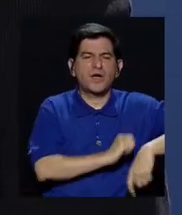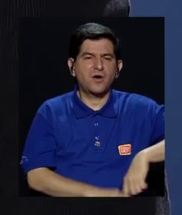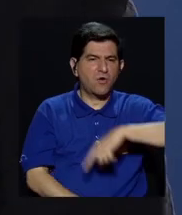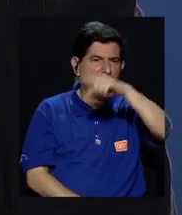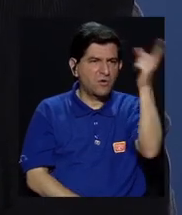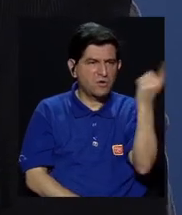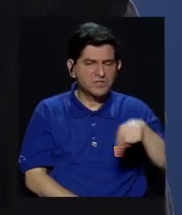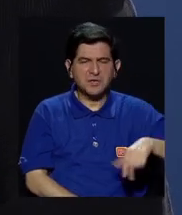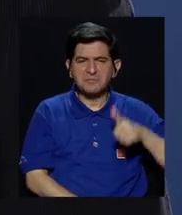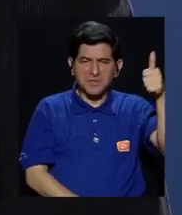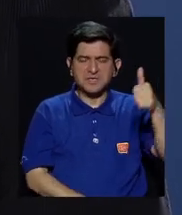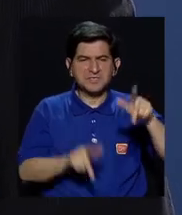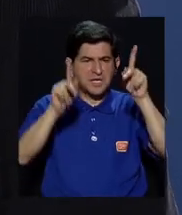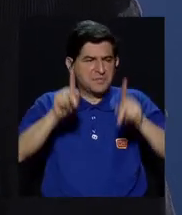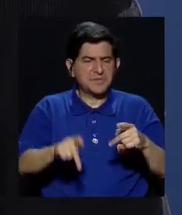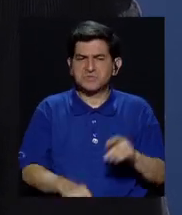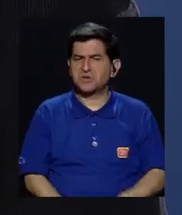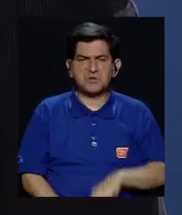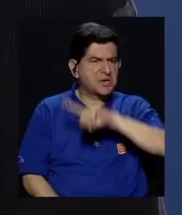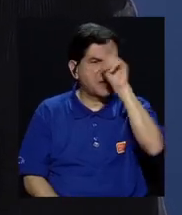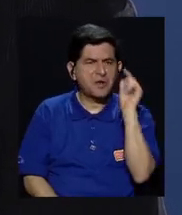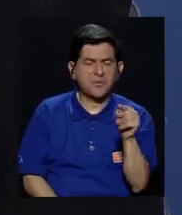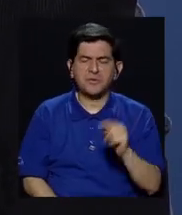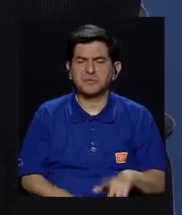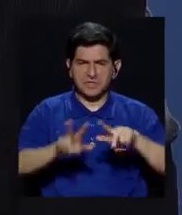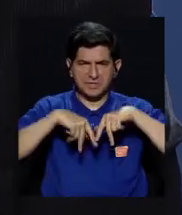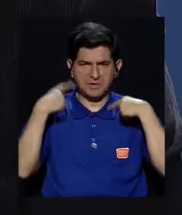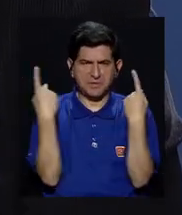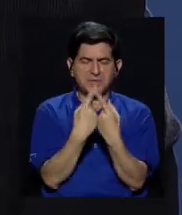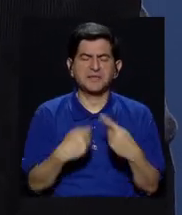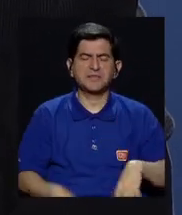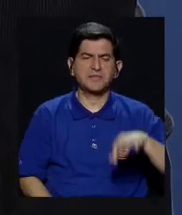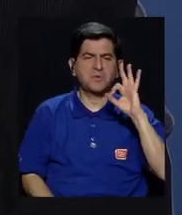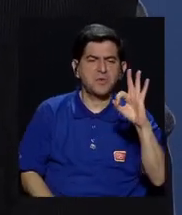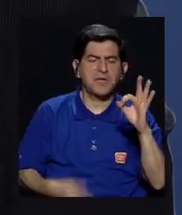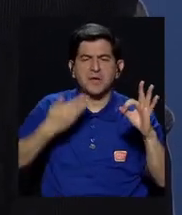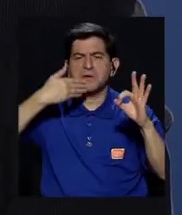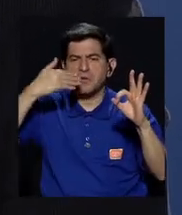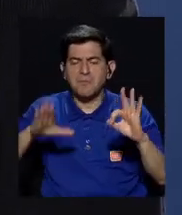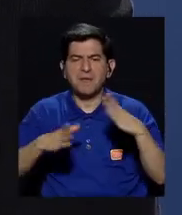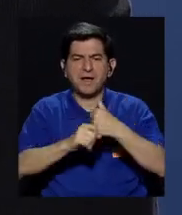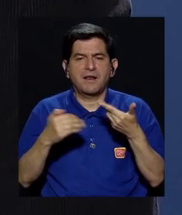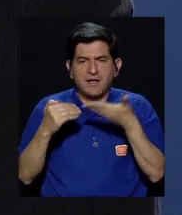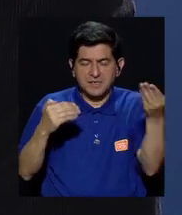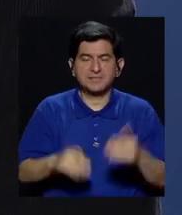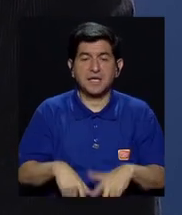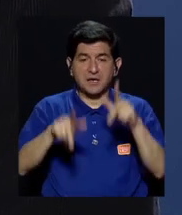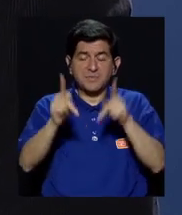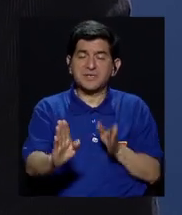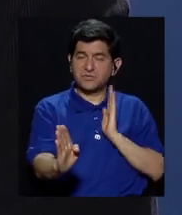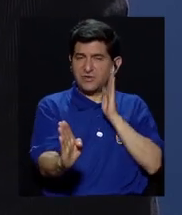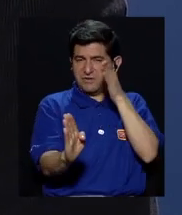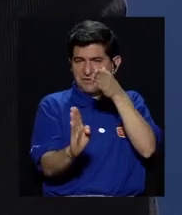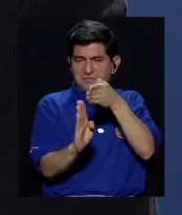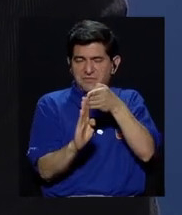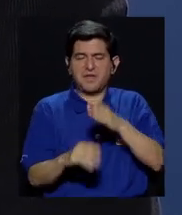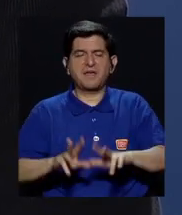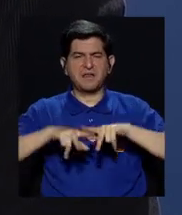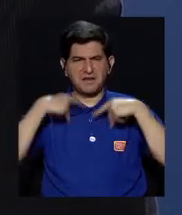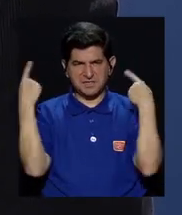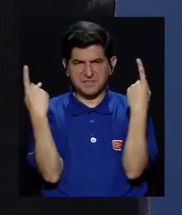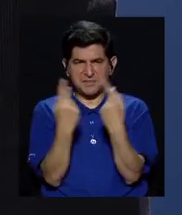y la gente no se cuestionaba si su partido estaba haciendo bien las cosas o los estaba haciendo mal entonces la gente por una afiliación partidaria